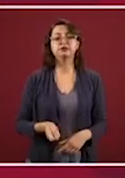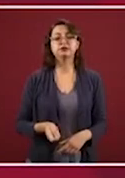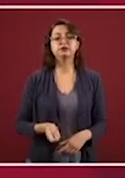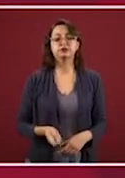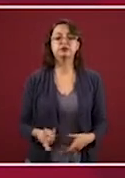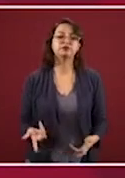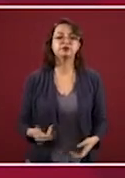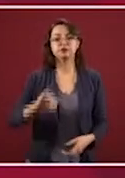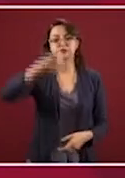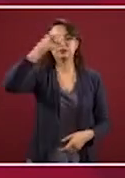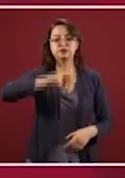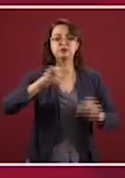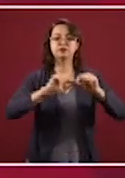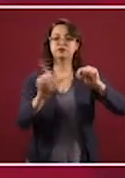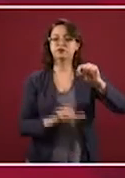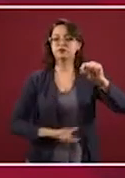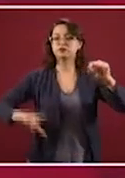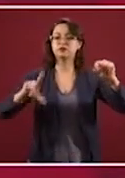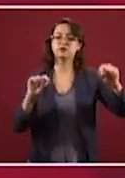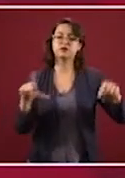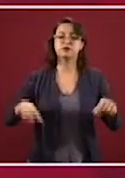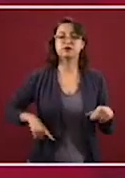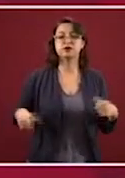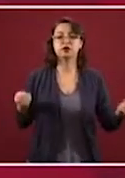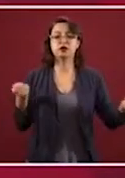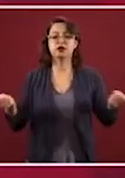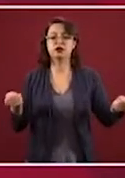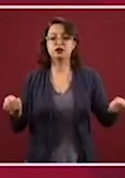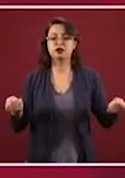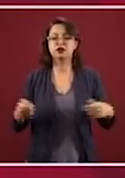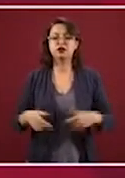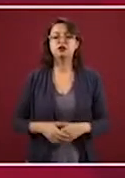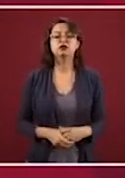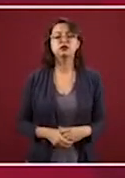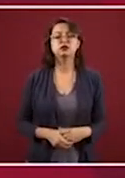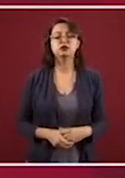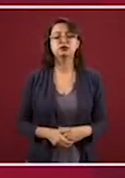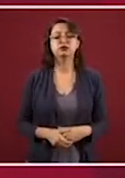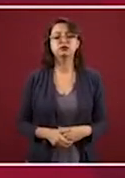jefe de Estado y lo mejor,